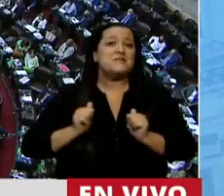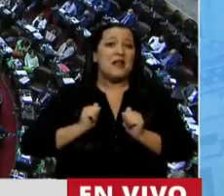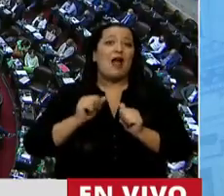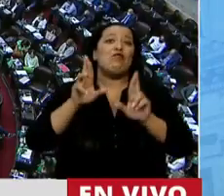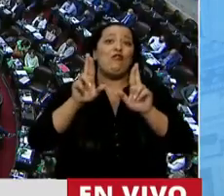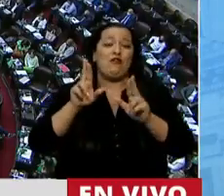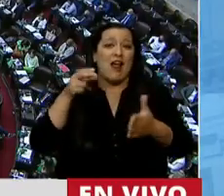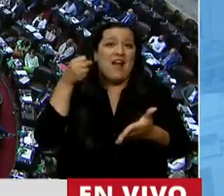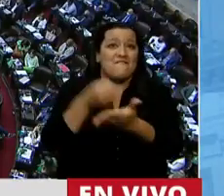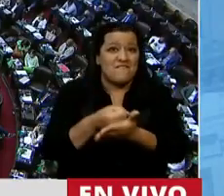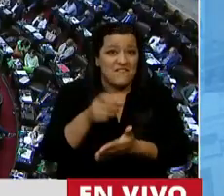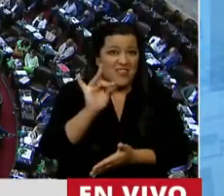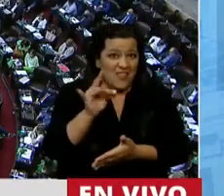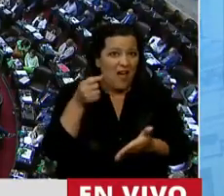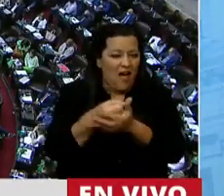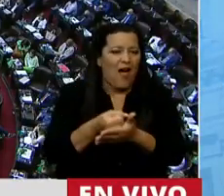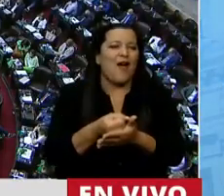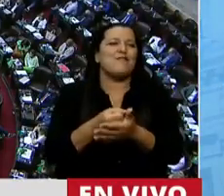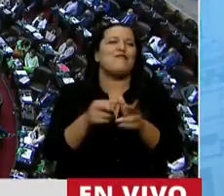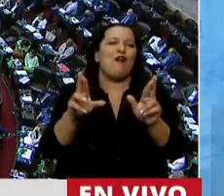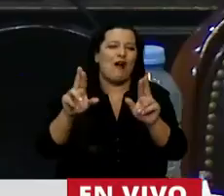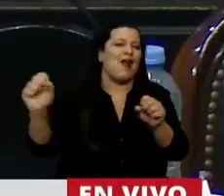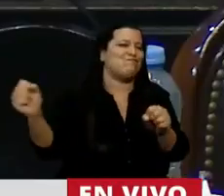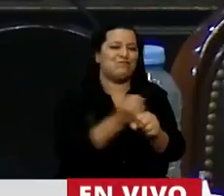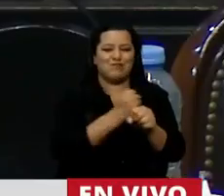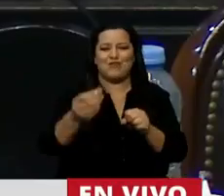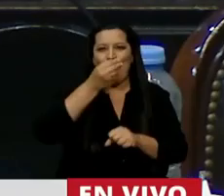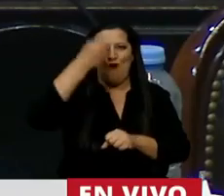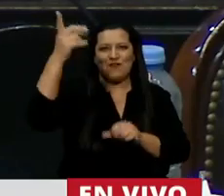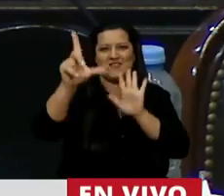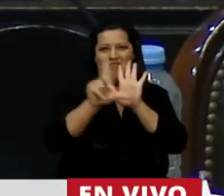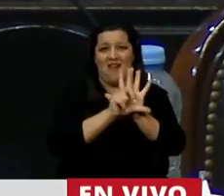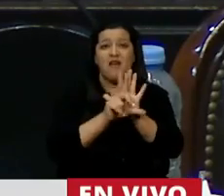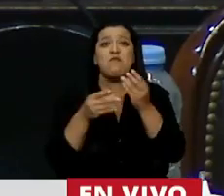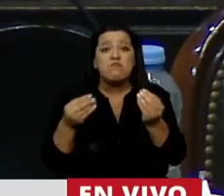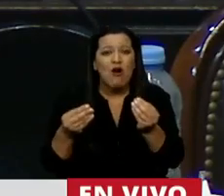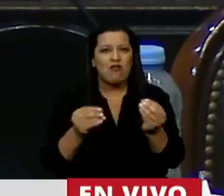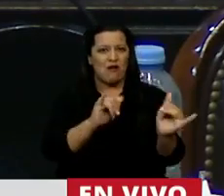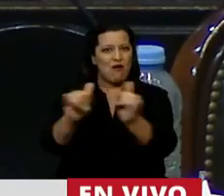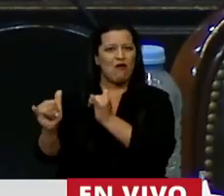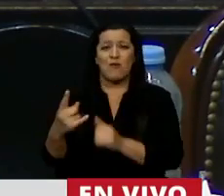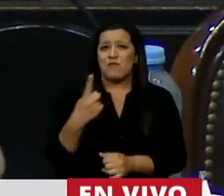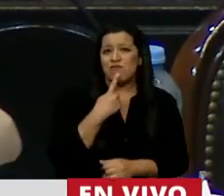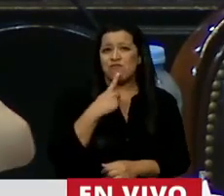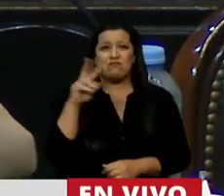este proyecto se convierta en ley. ¿Y por qué, señor presidente? Porque esos pibes y pibas que